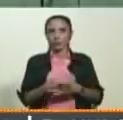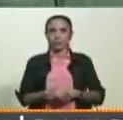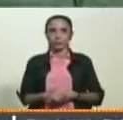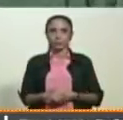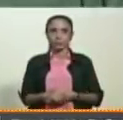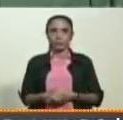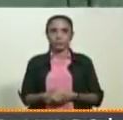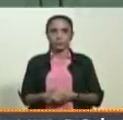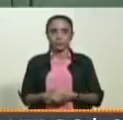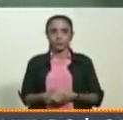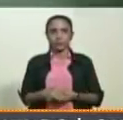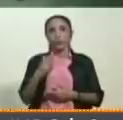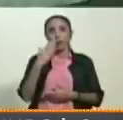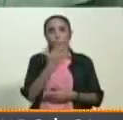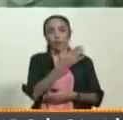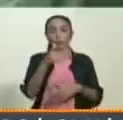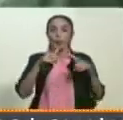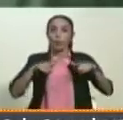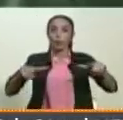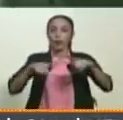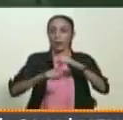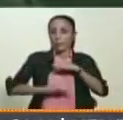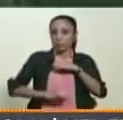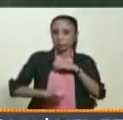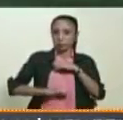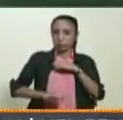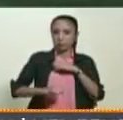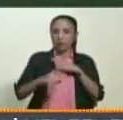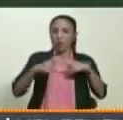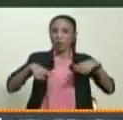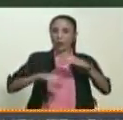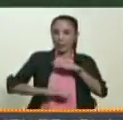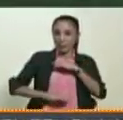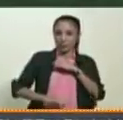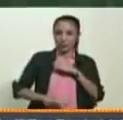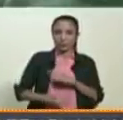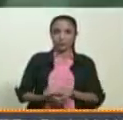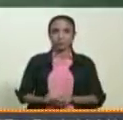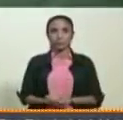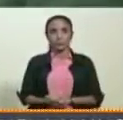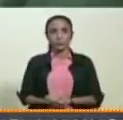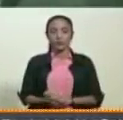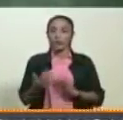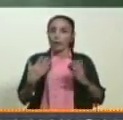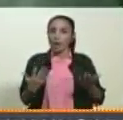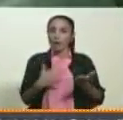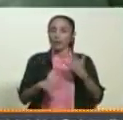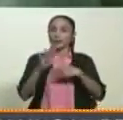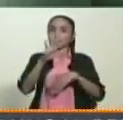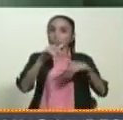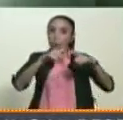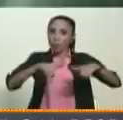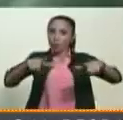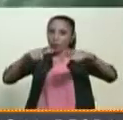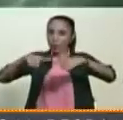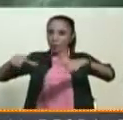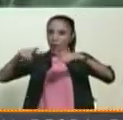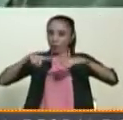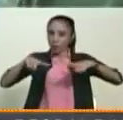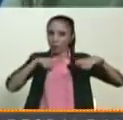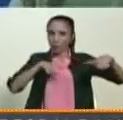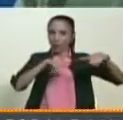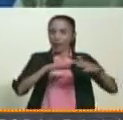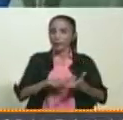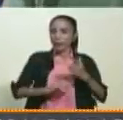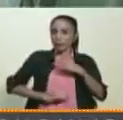Sí, aquí estamos en una de las salas de parto. Es importante recalcar, vicepresidente, que contamos con 5 salas de parto. Capacidad para